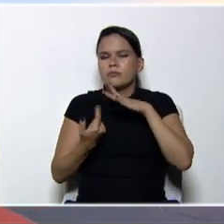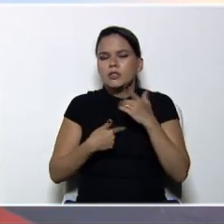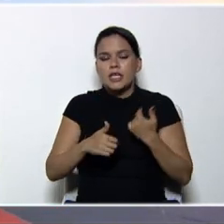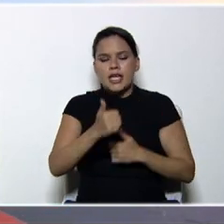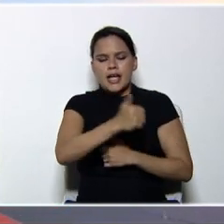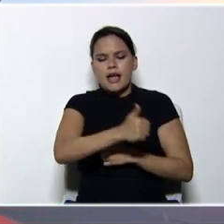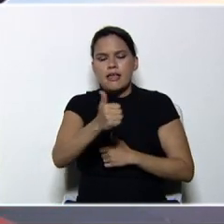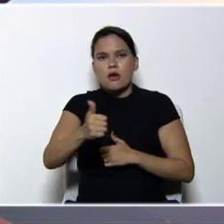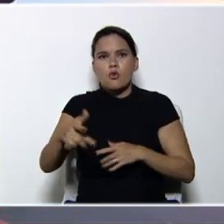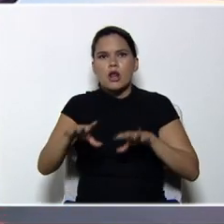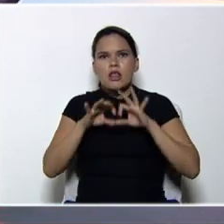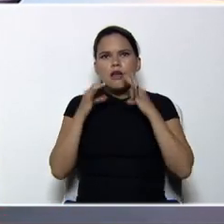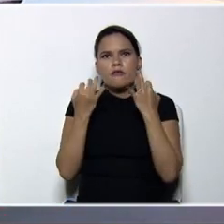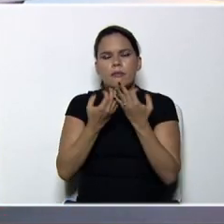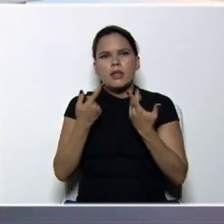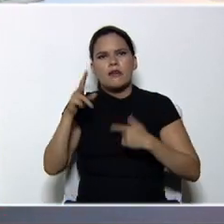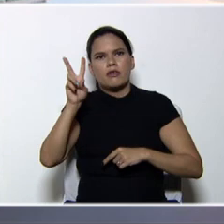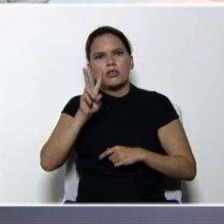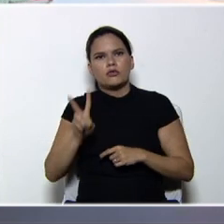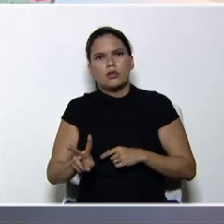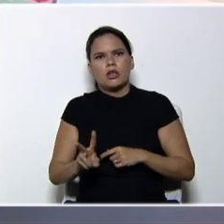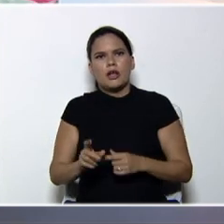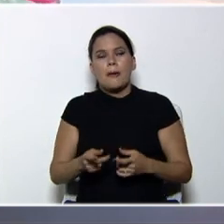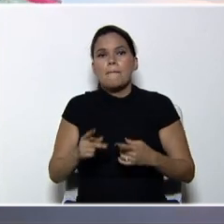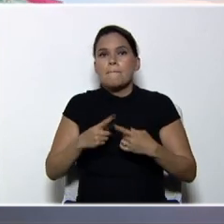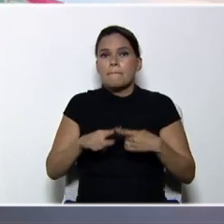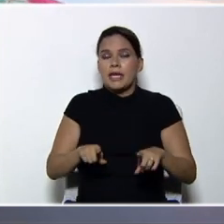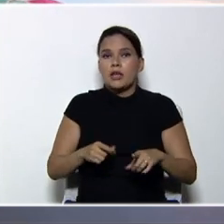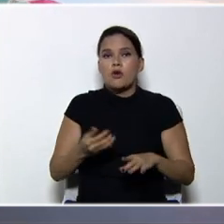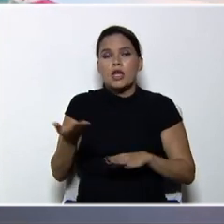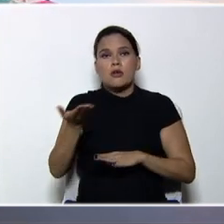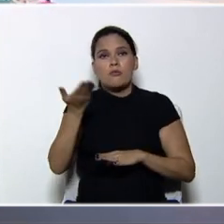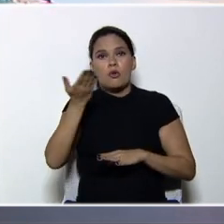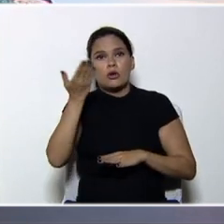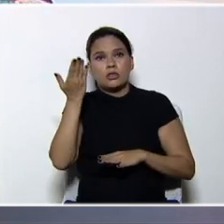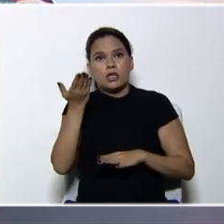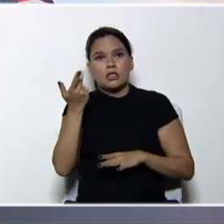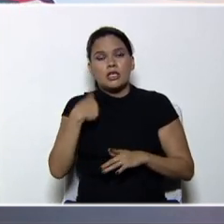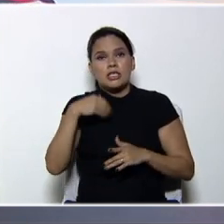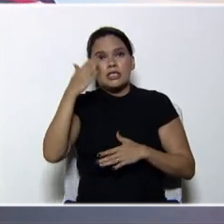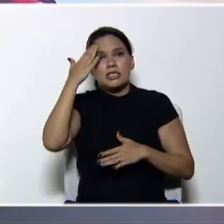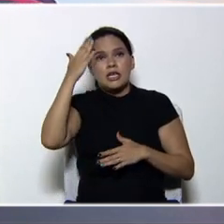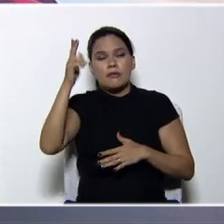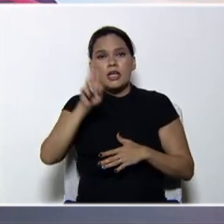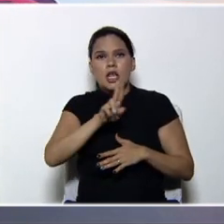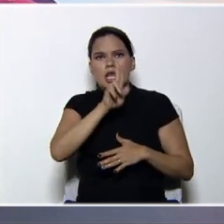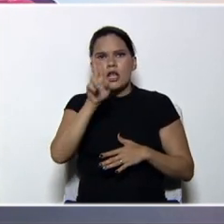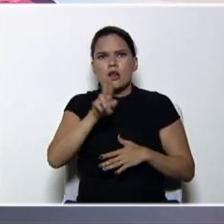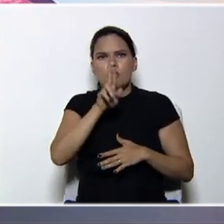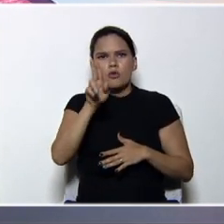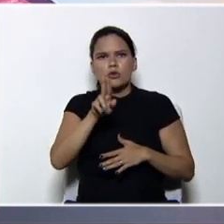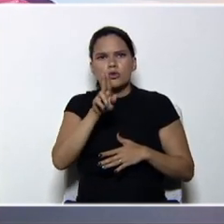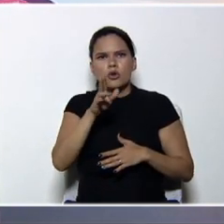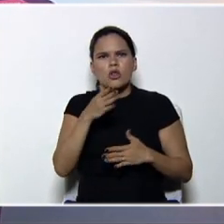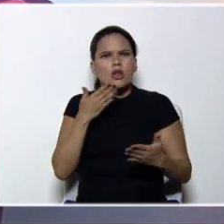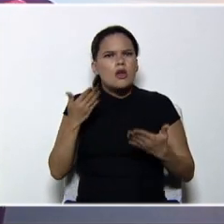cada una de las familias venezolanas. Pero es importantísimo saber el uso adecuado,